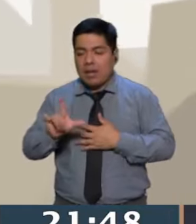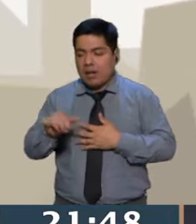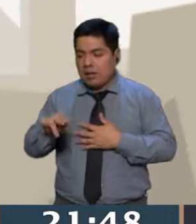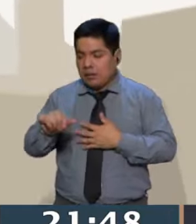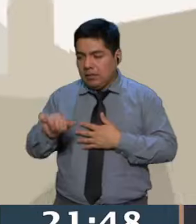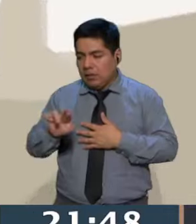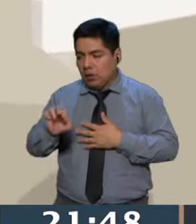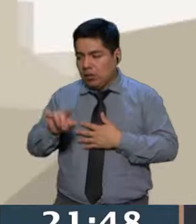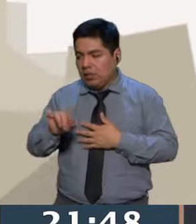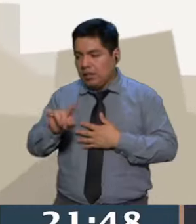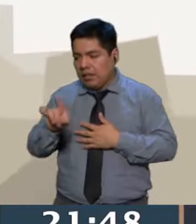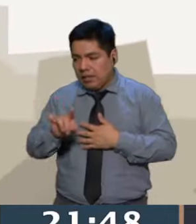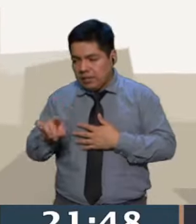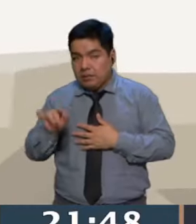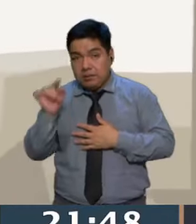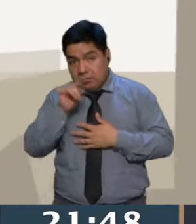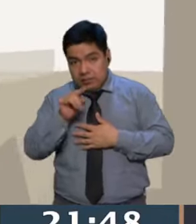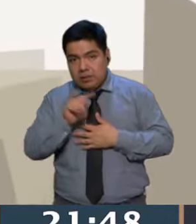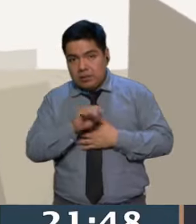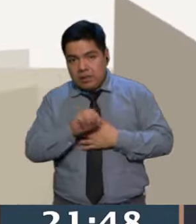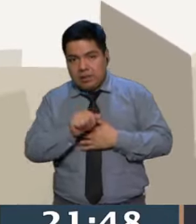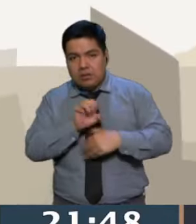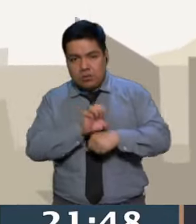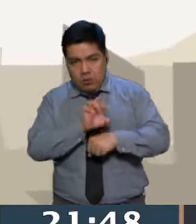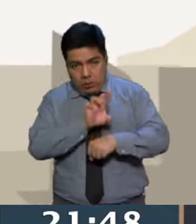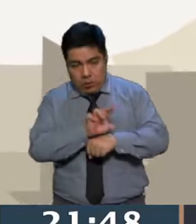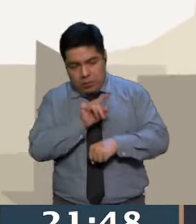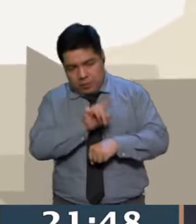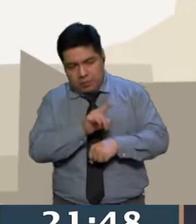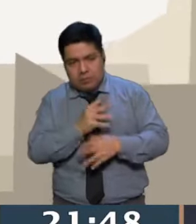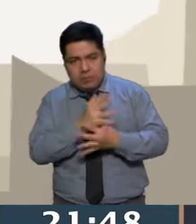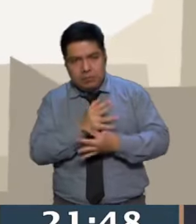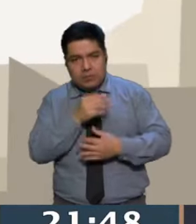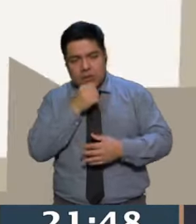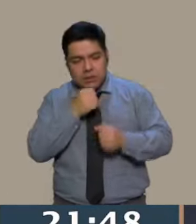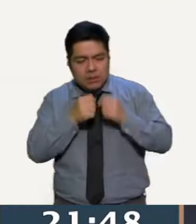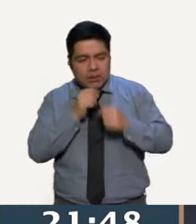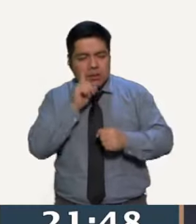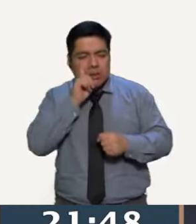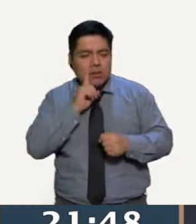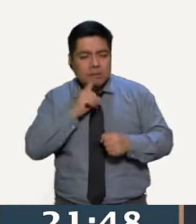periodista Elena Rodríguez, corresponsal de Telesur justamente en Ecuador,